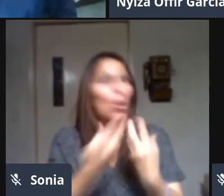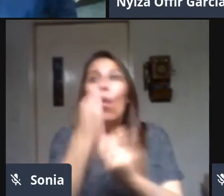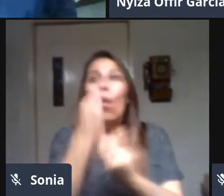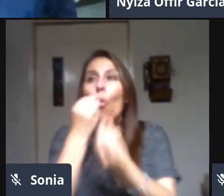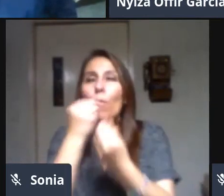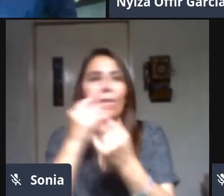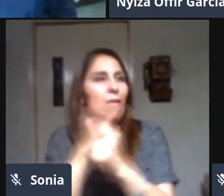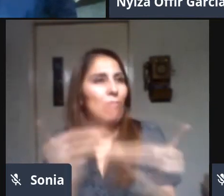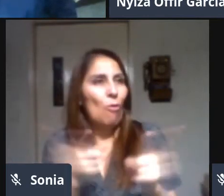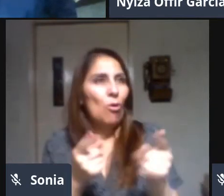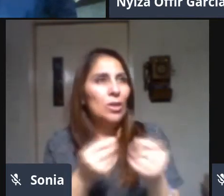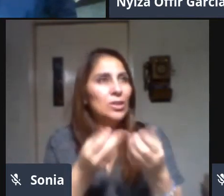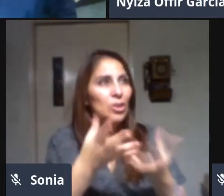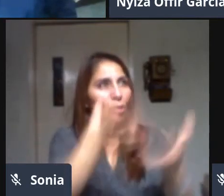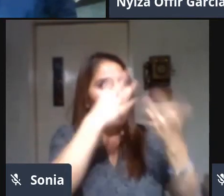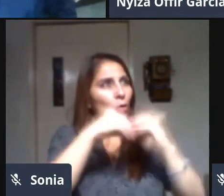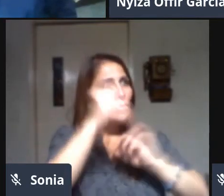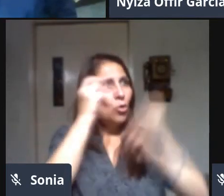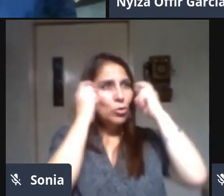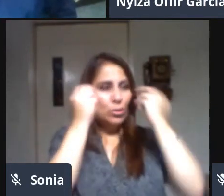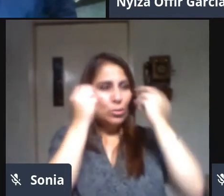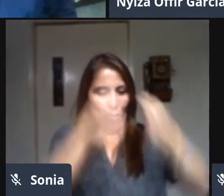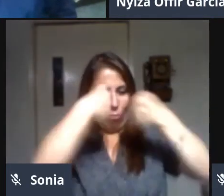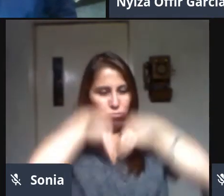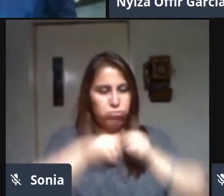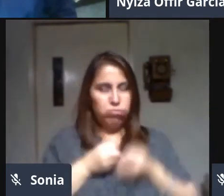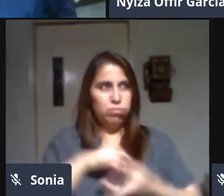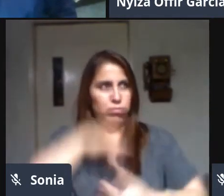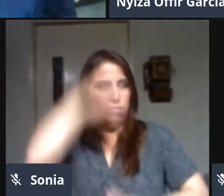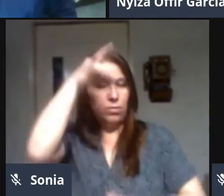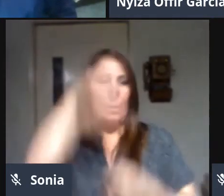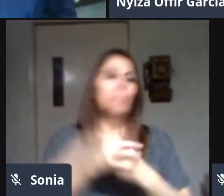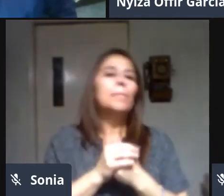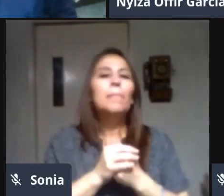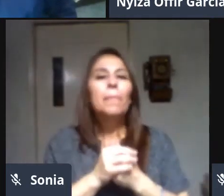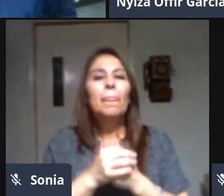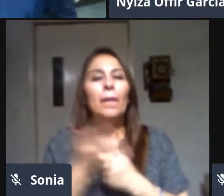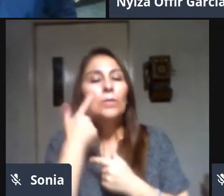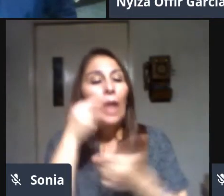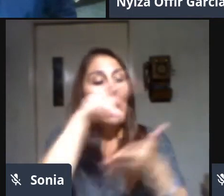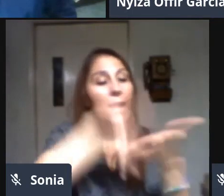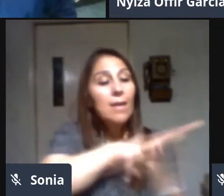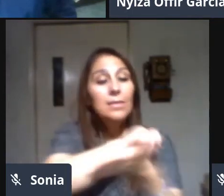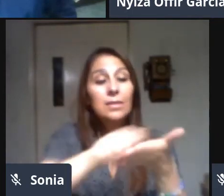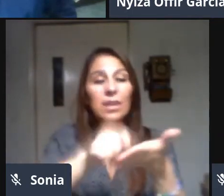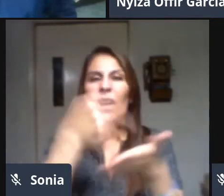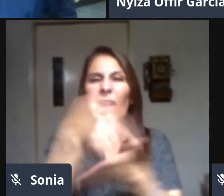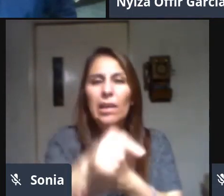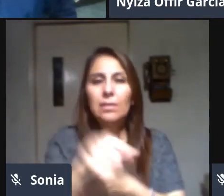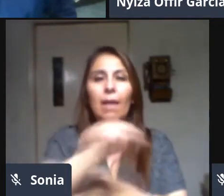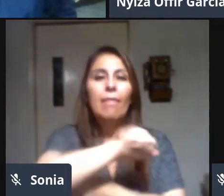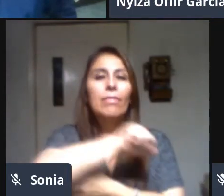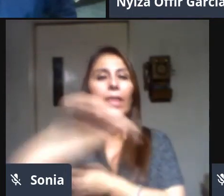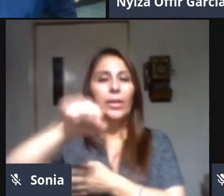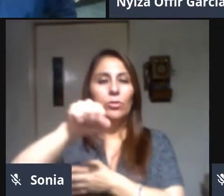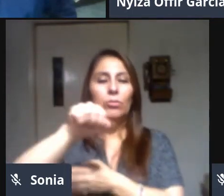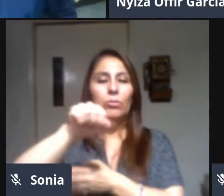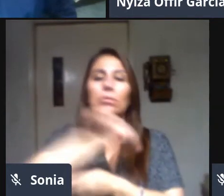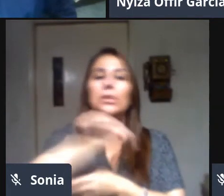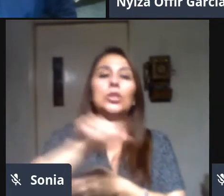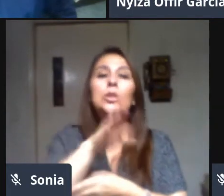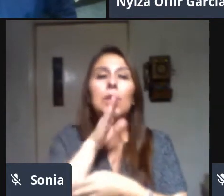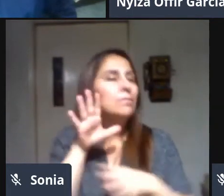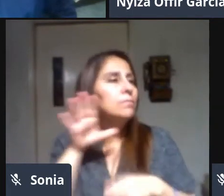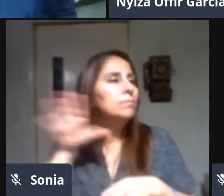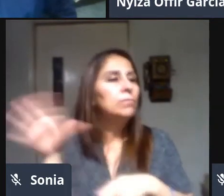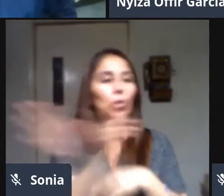lo siguiente y es justamente lo que tú dices mi socia leer y escribir es un derecho que todos deberíamos tener más allá de